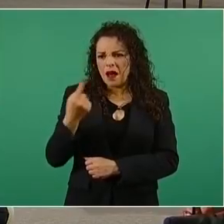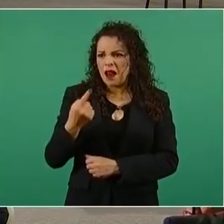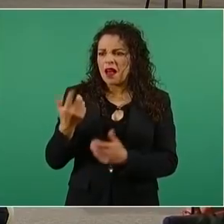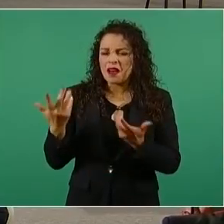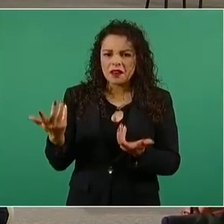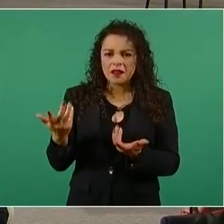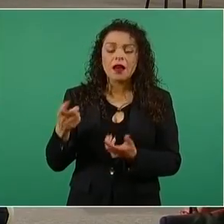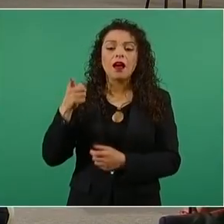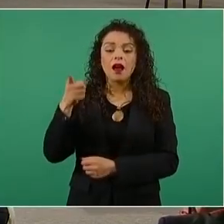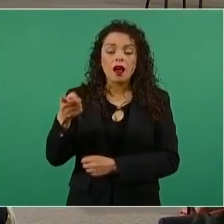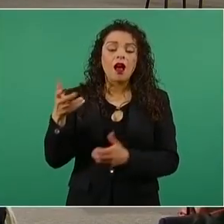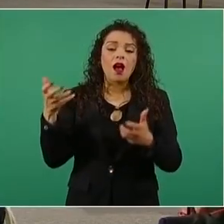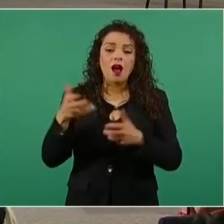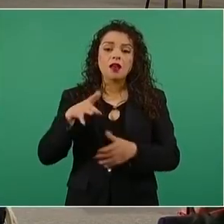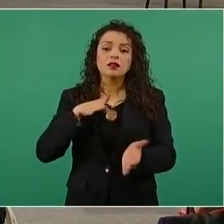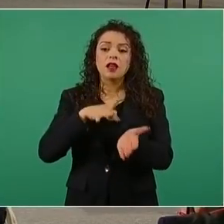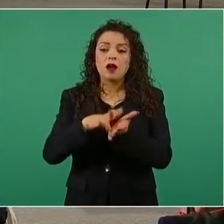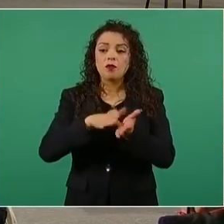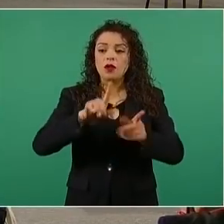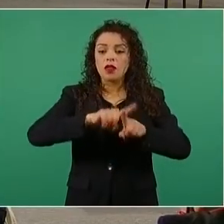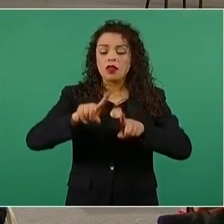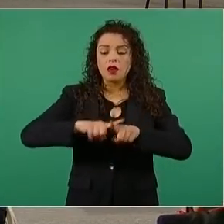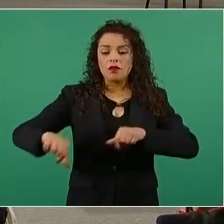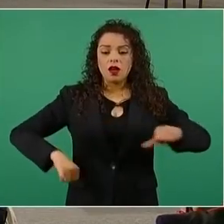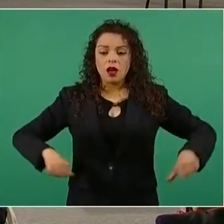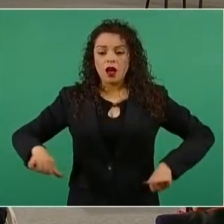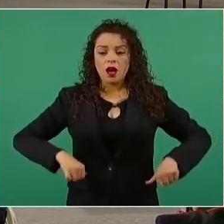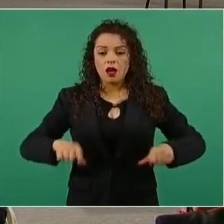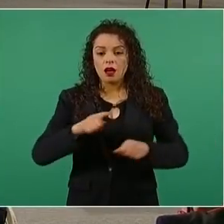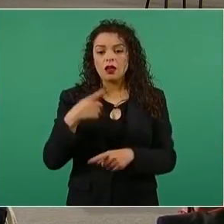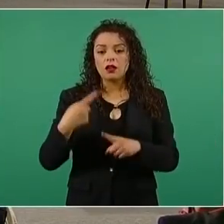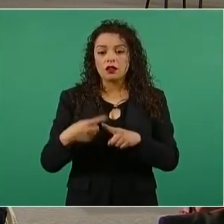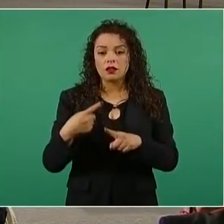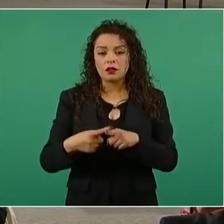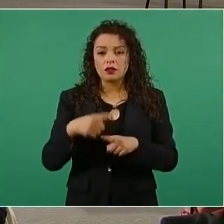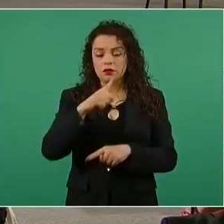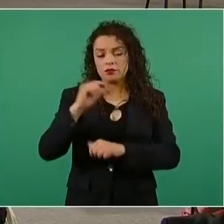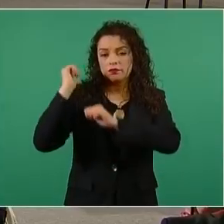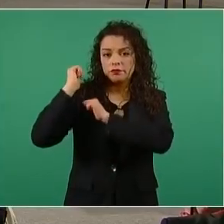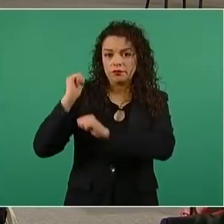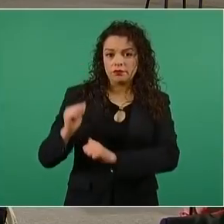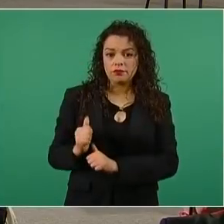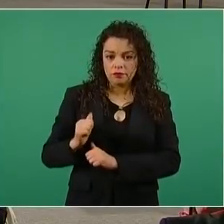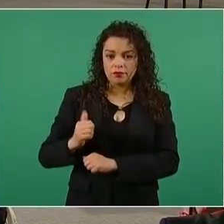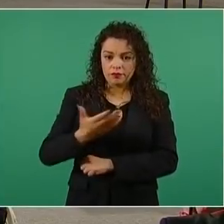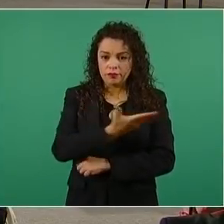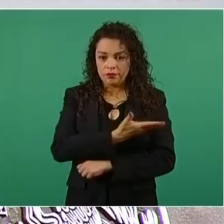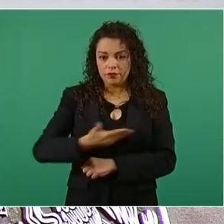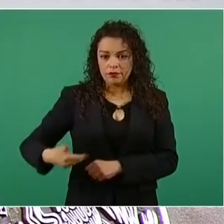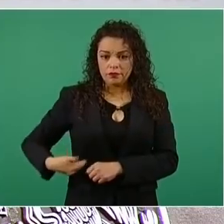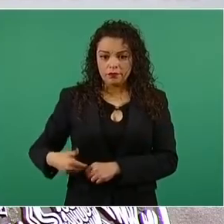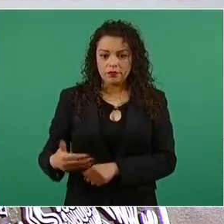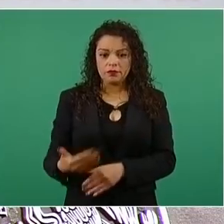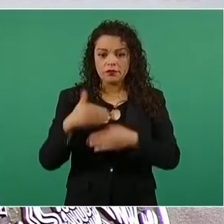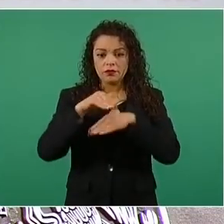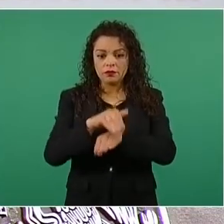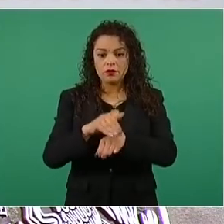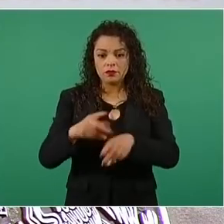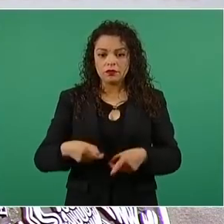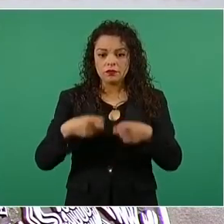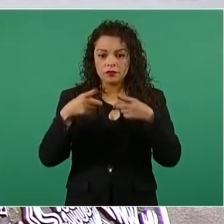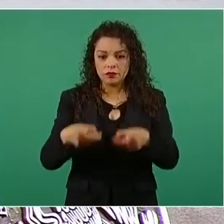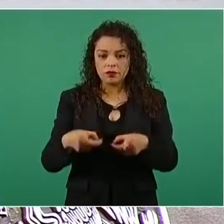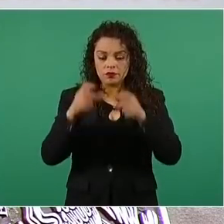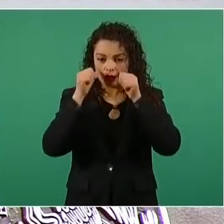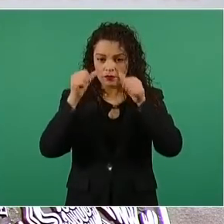apoyar económicamente las actividades a cargo del Ejecutivo Federal en el campo de la asistencia pública y social,